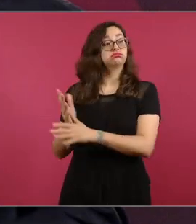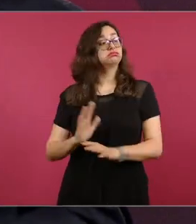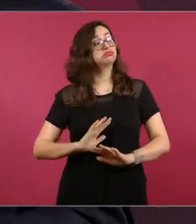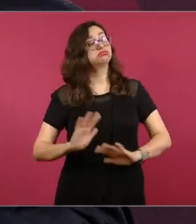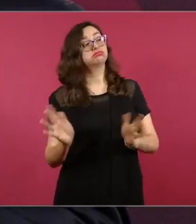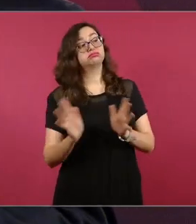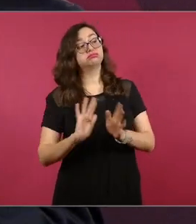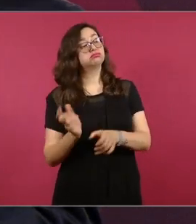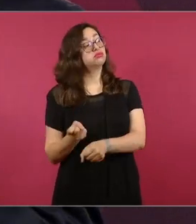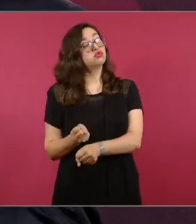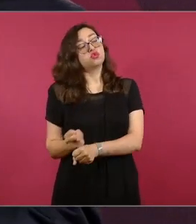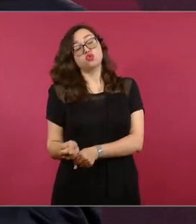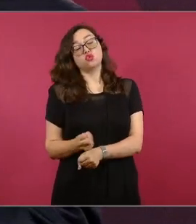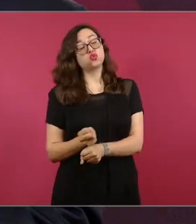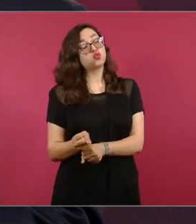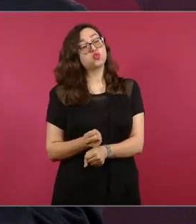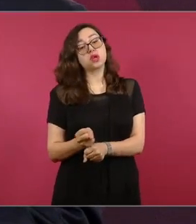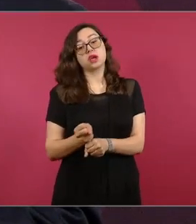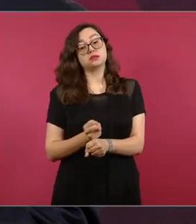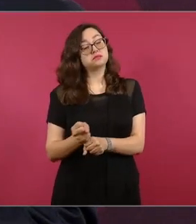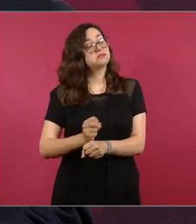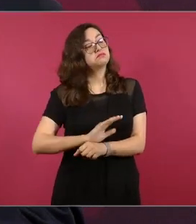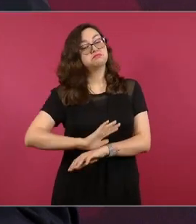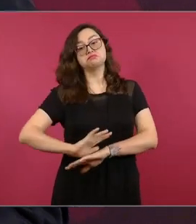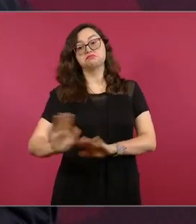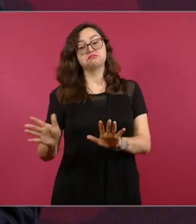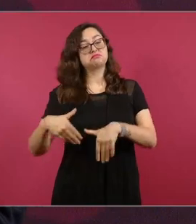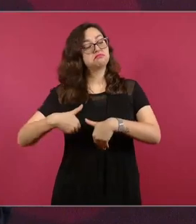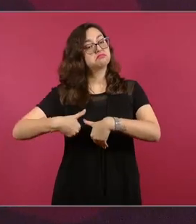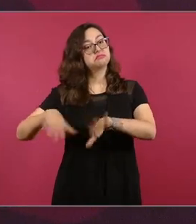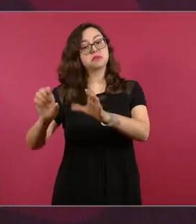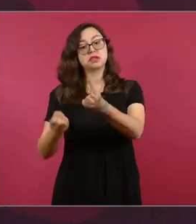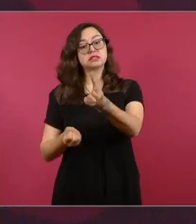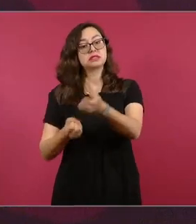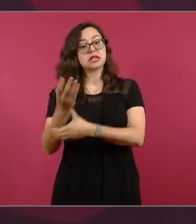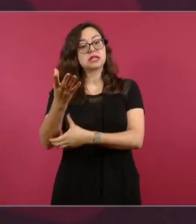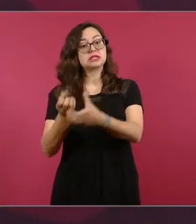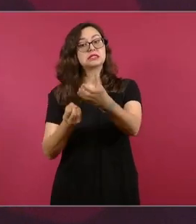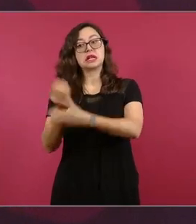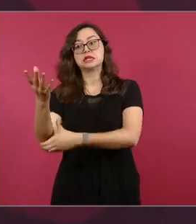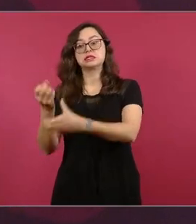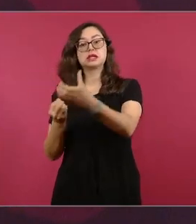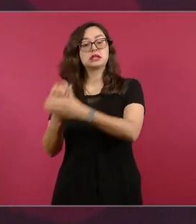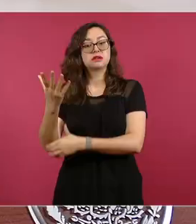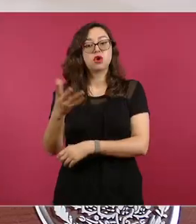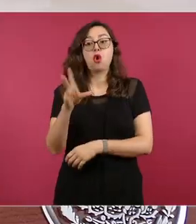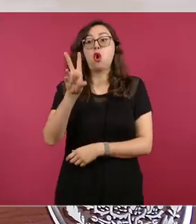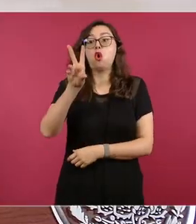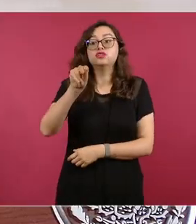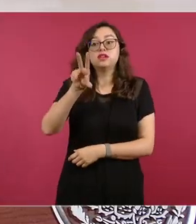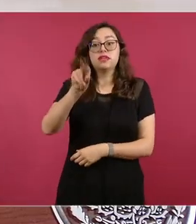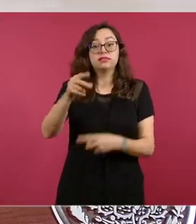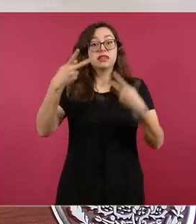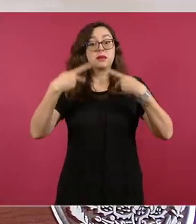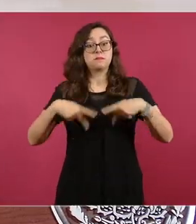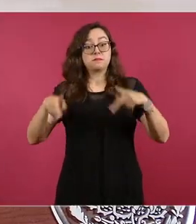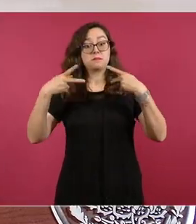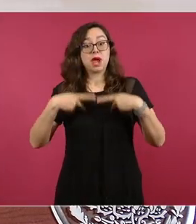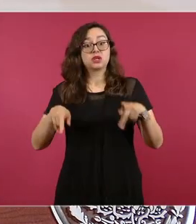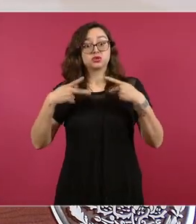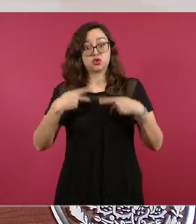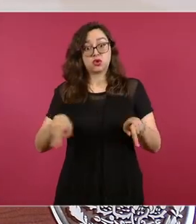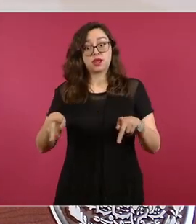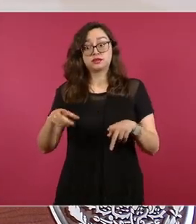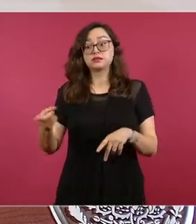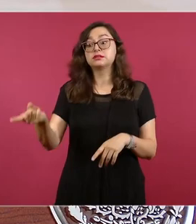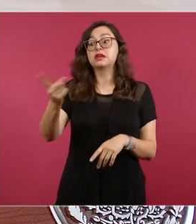los jueces le han dado libertad a más de 80 personas y de ese grupo